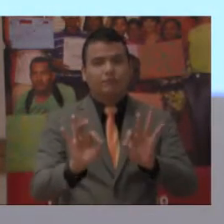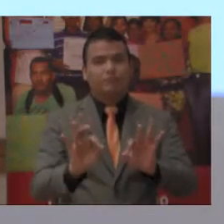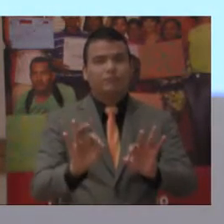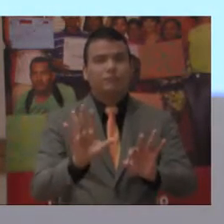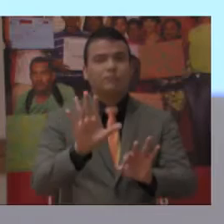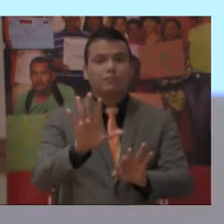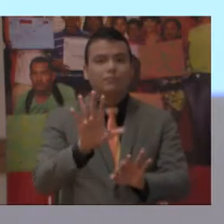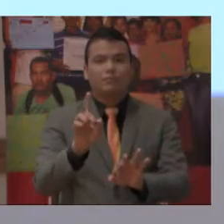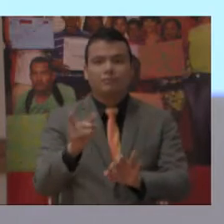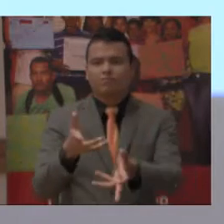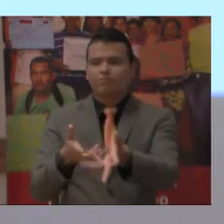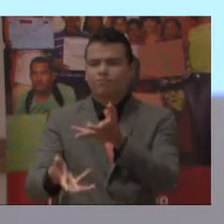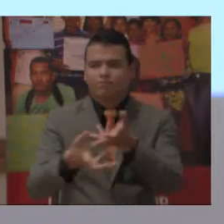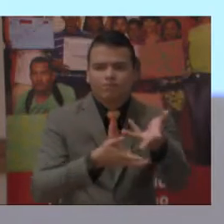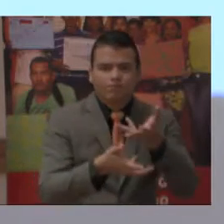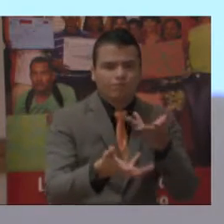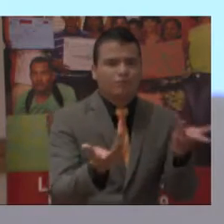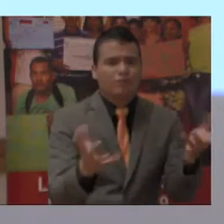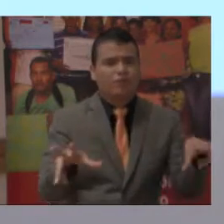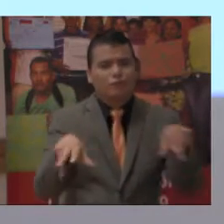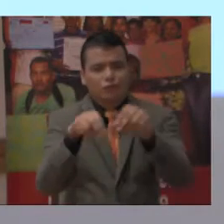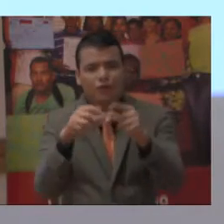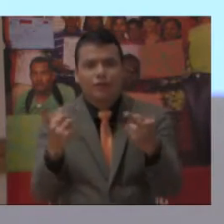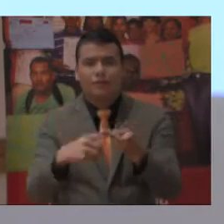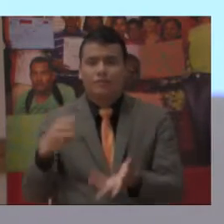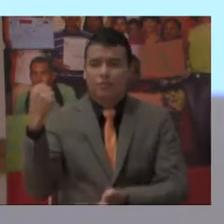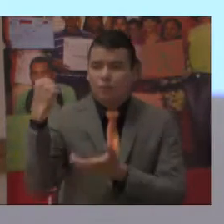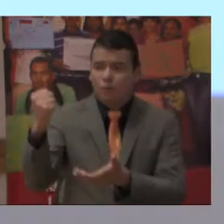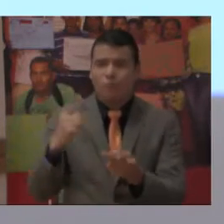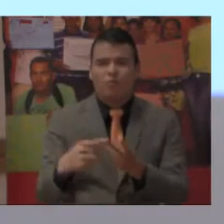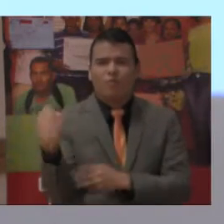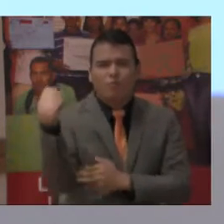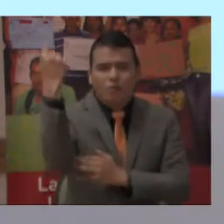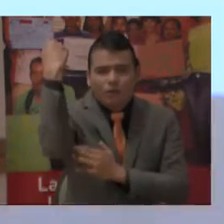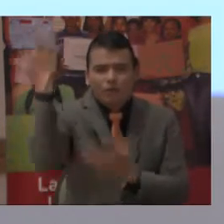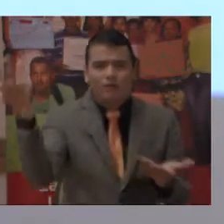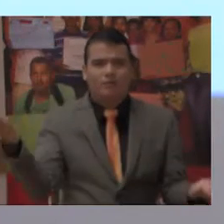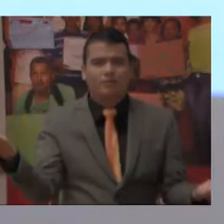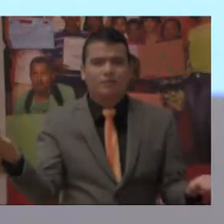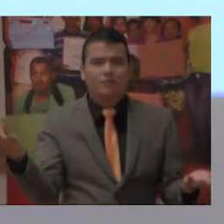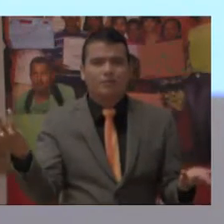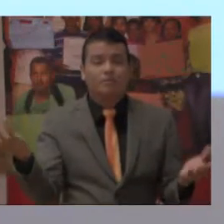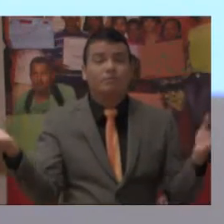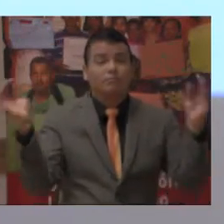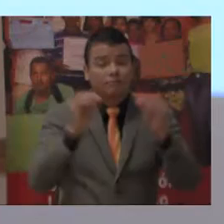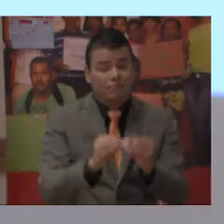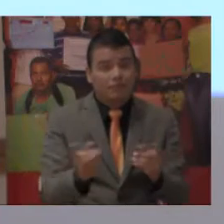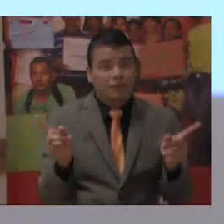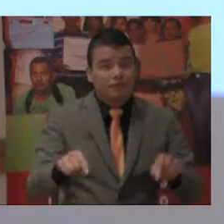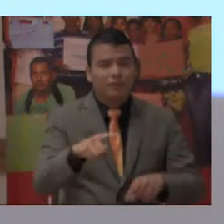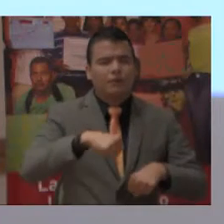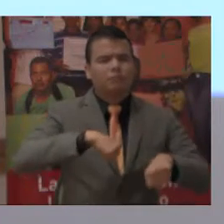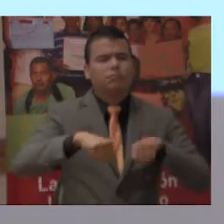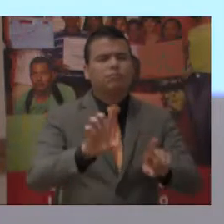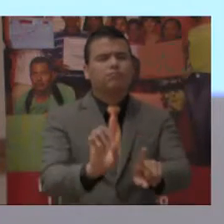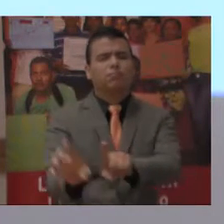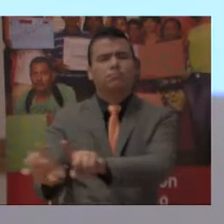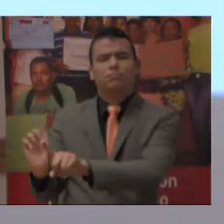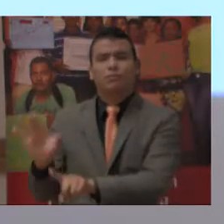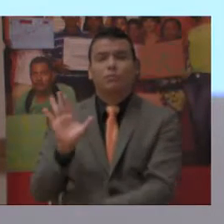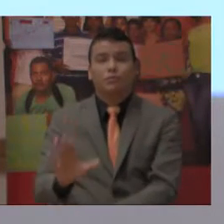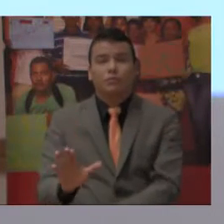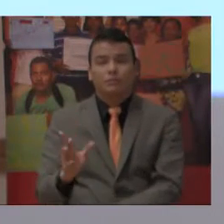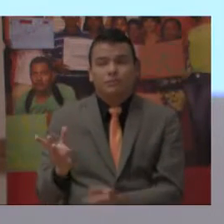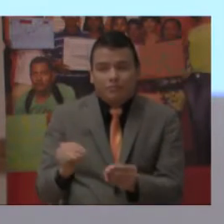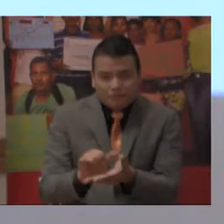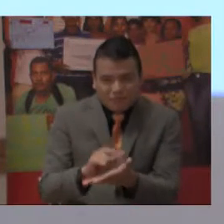donde hay relacionamientos sociales, económicos, políticos, y donde esas dinámicas tienen que,